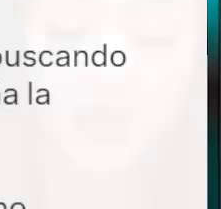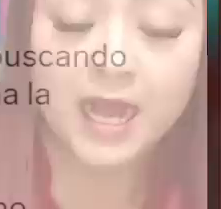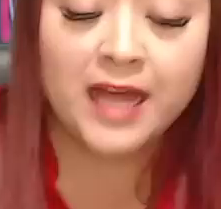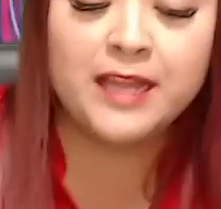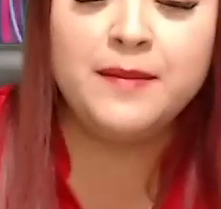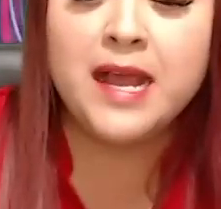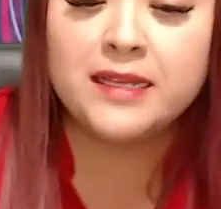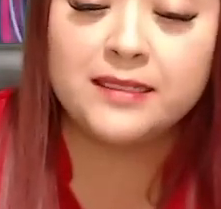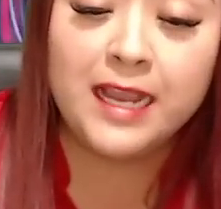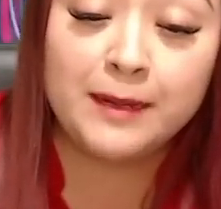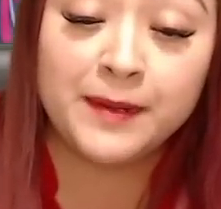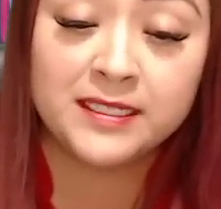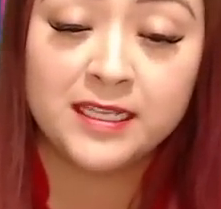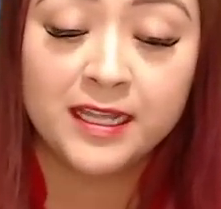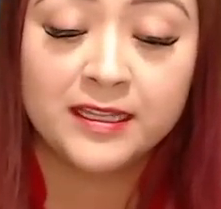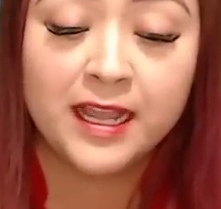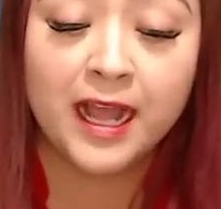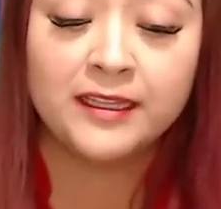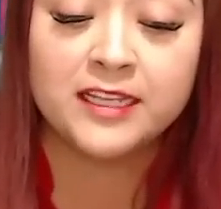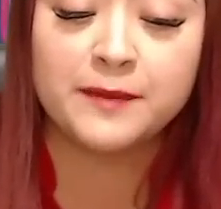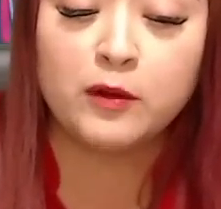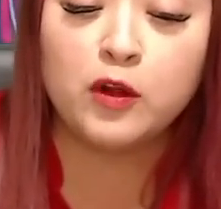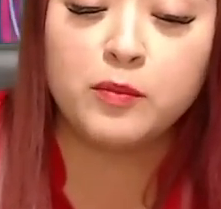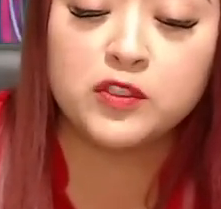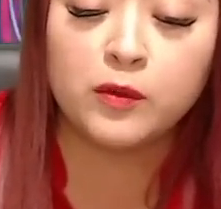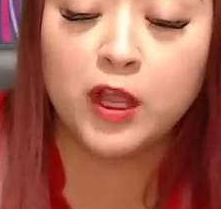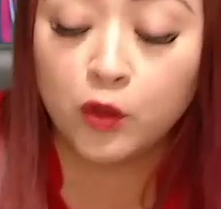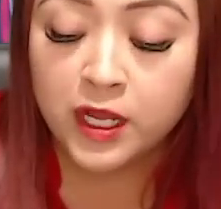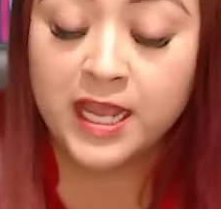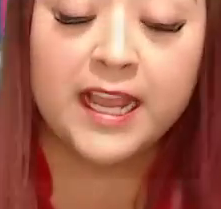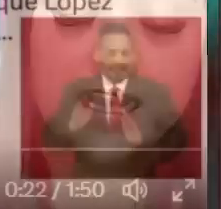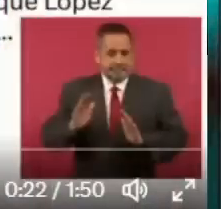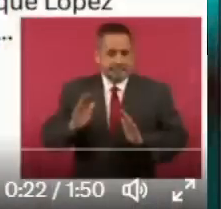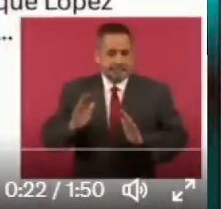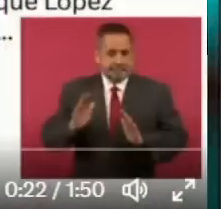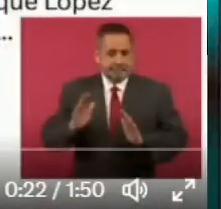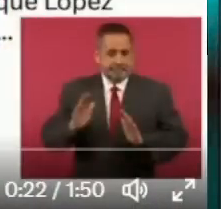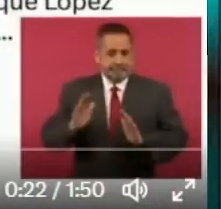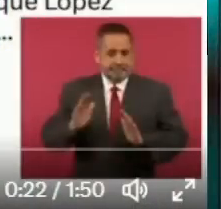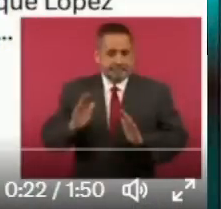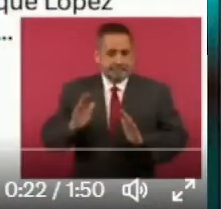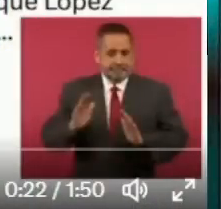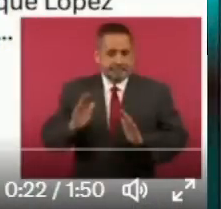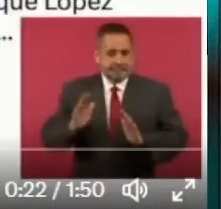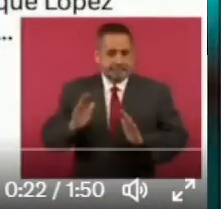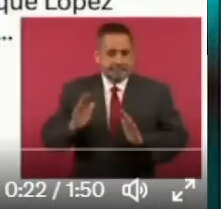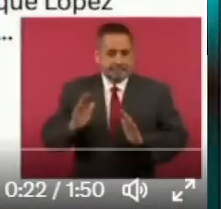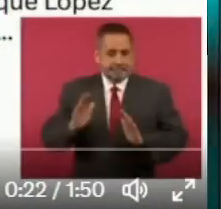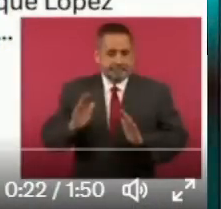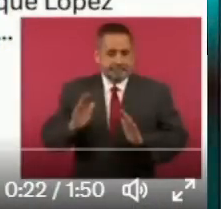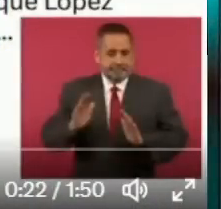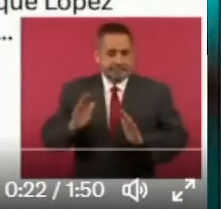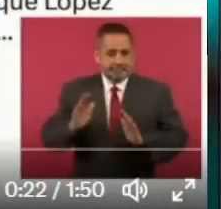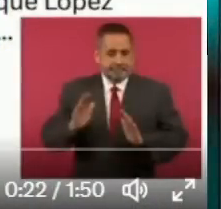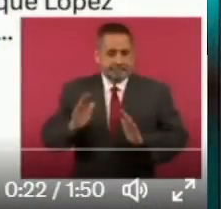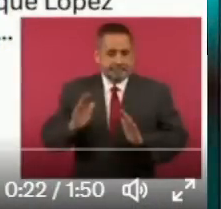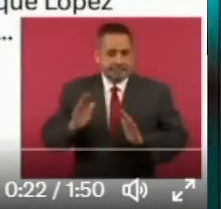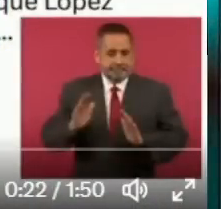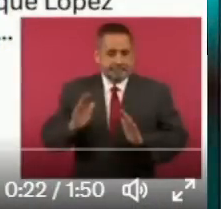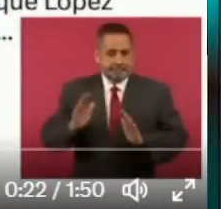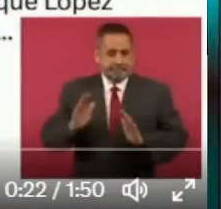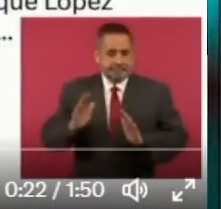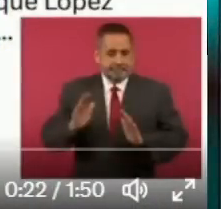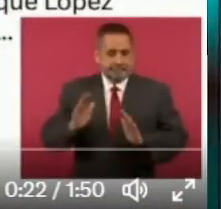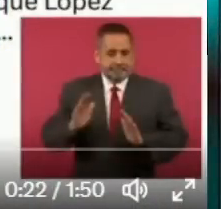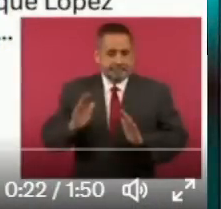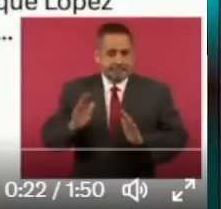casino. Además, el presidente Andrés Manuel López Obrador expuso a Gabriel Cuadri y a Krill por